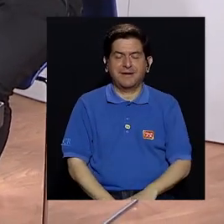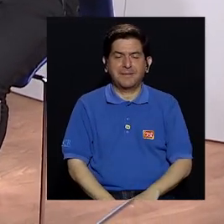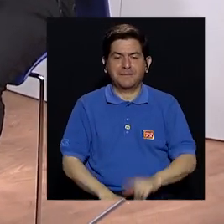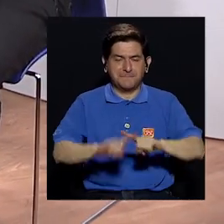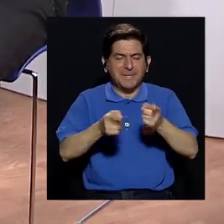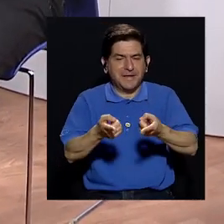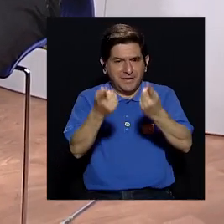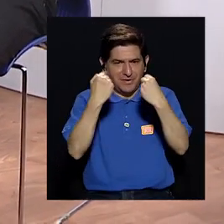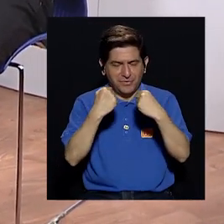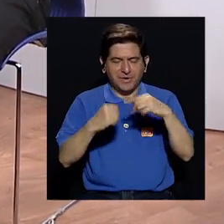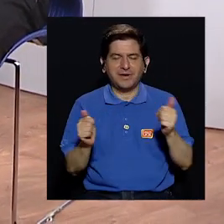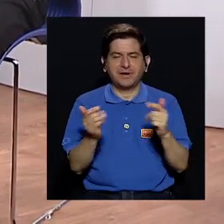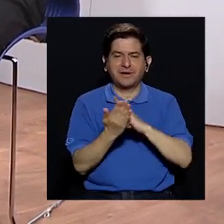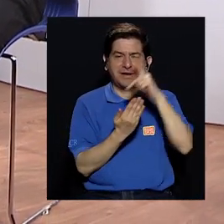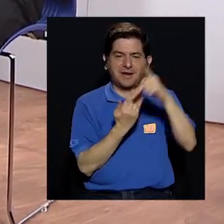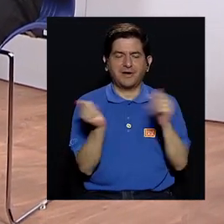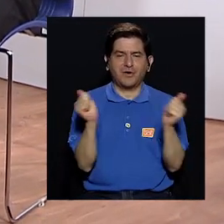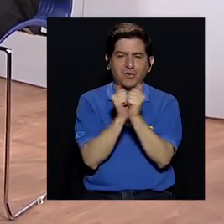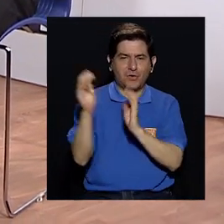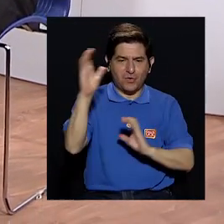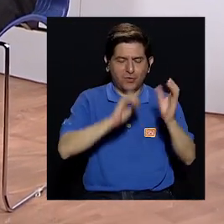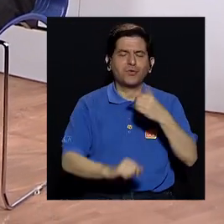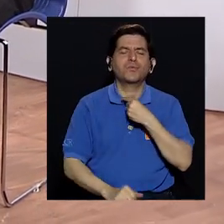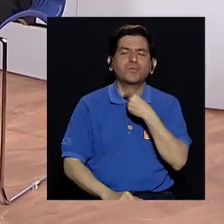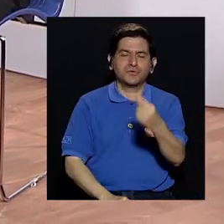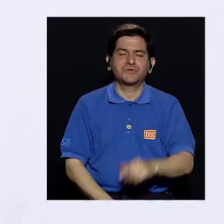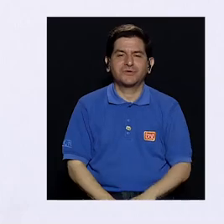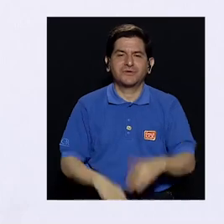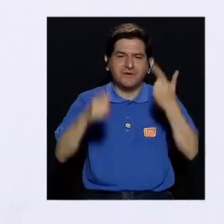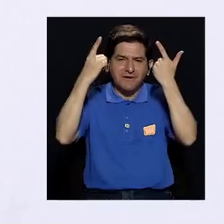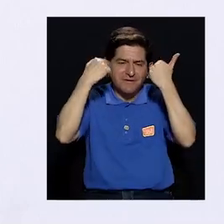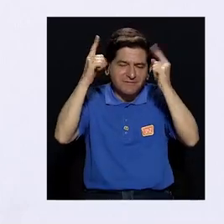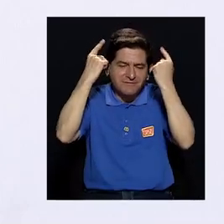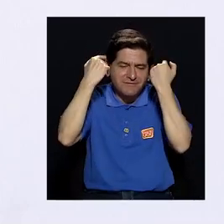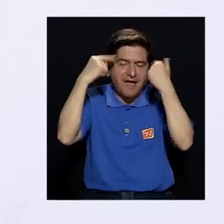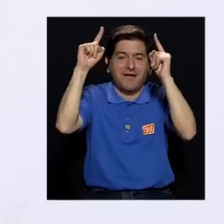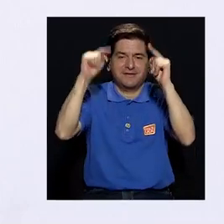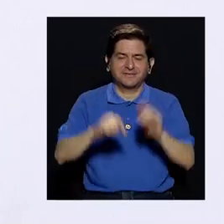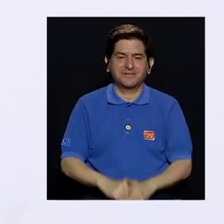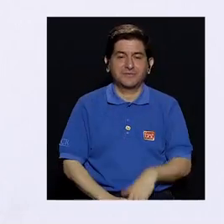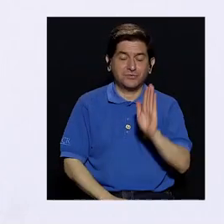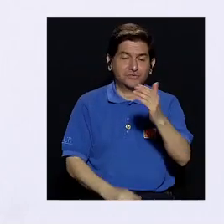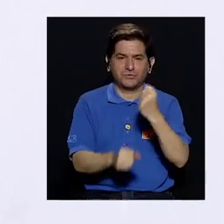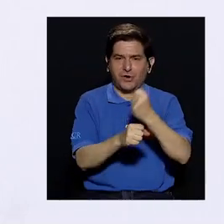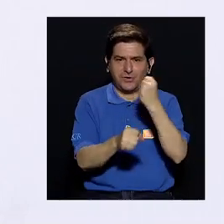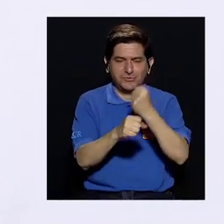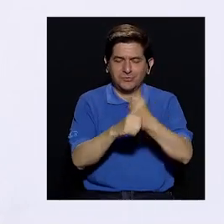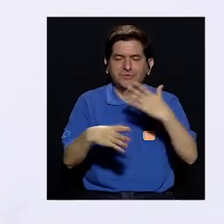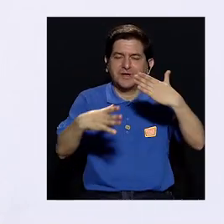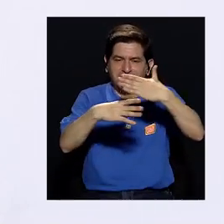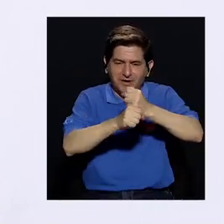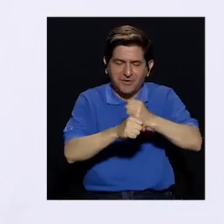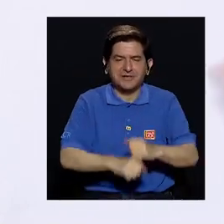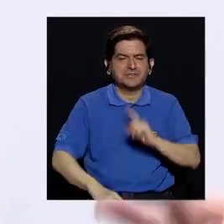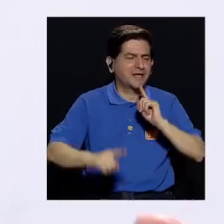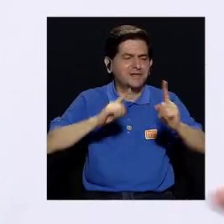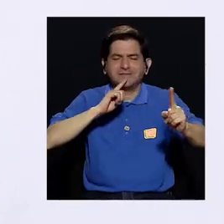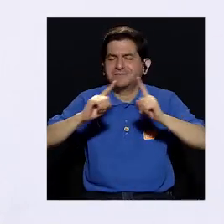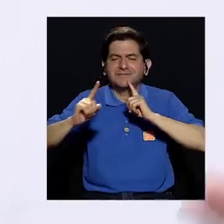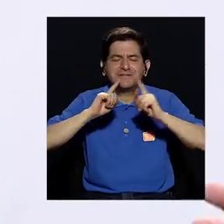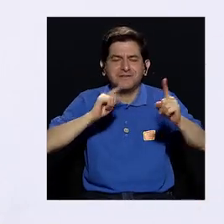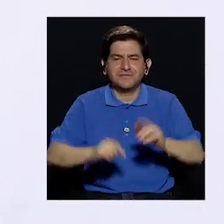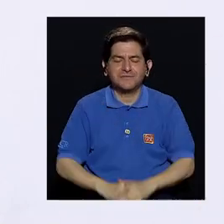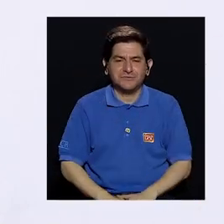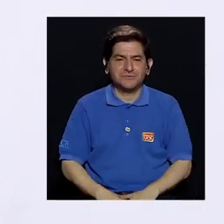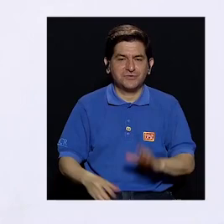un tiempito para dedicárselo a banfield y muchos éxitos en esta gran labor que ustedes están realizando de difusión